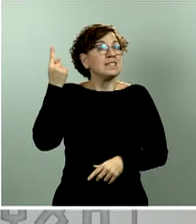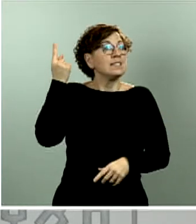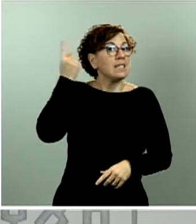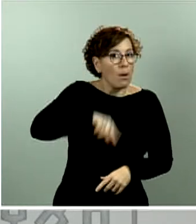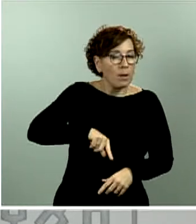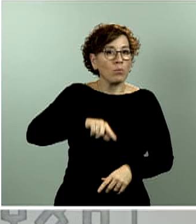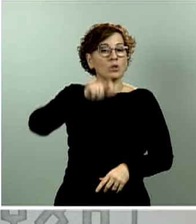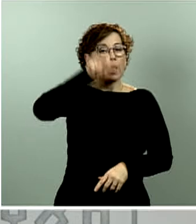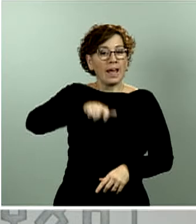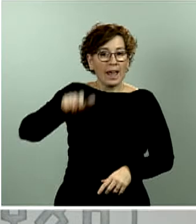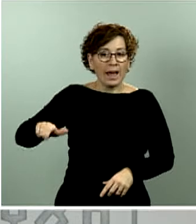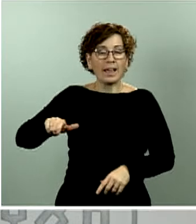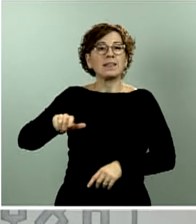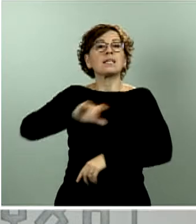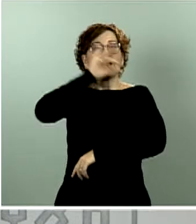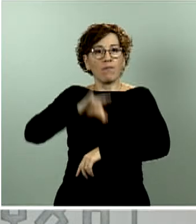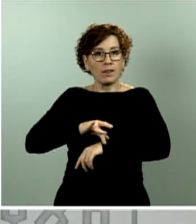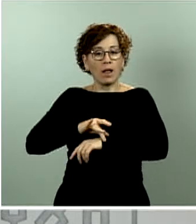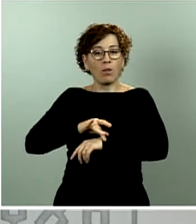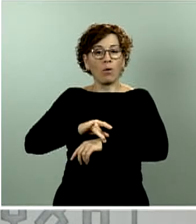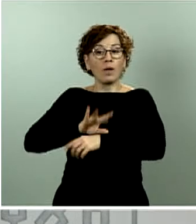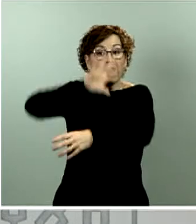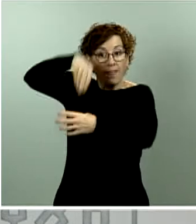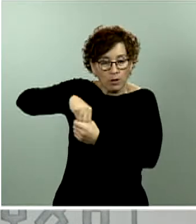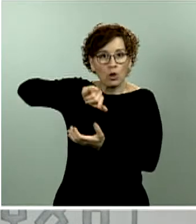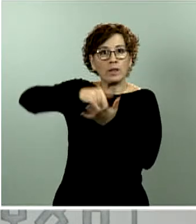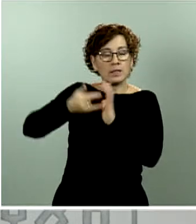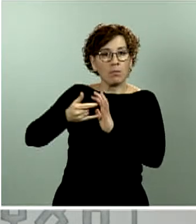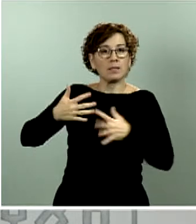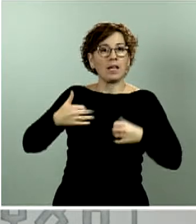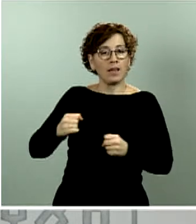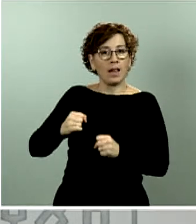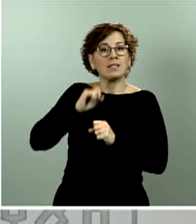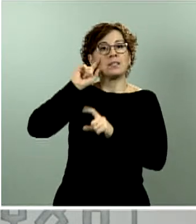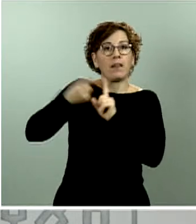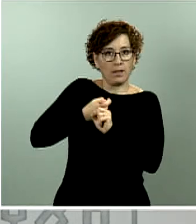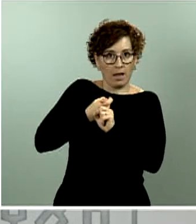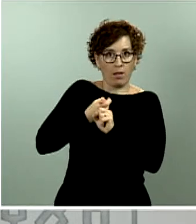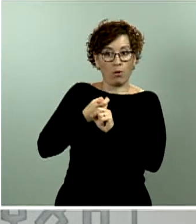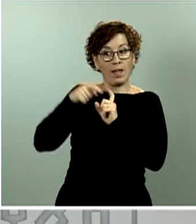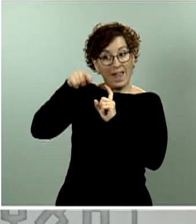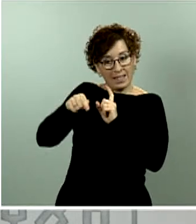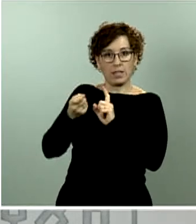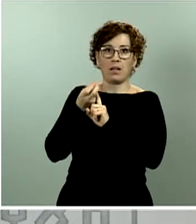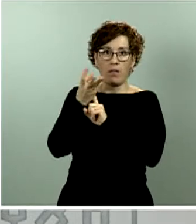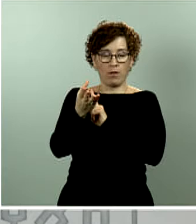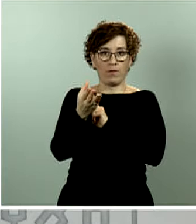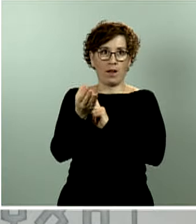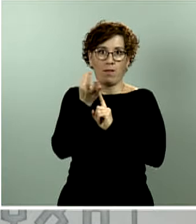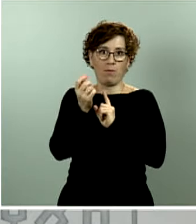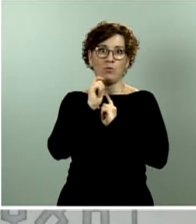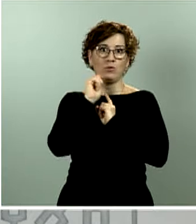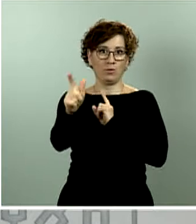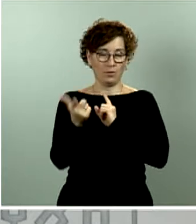sistema ha podido detectar. Y esa es la cifra que tenemos que tratar de dar. Sabemos que tenemos una serie de casos que